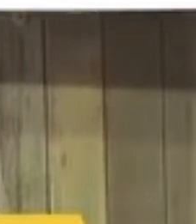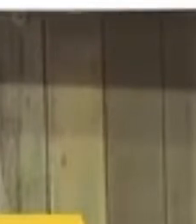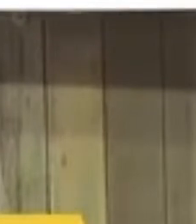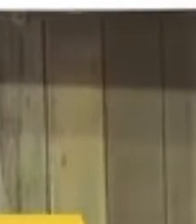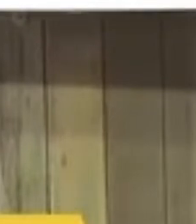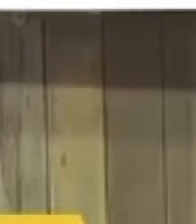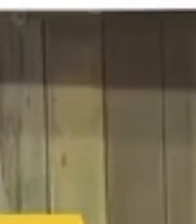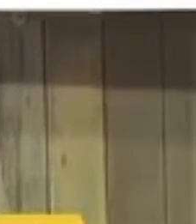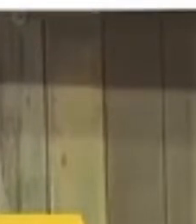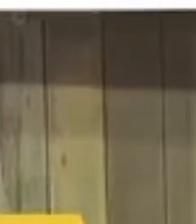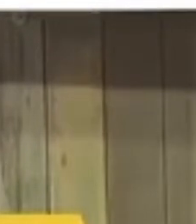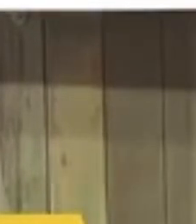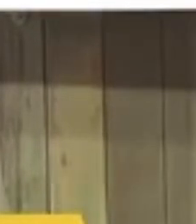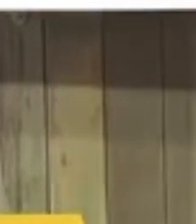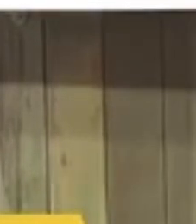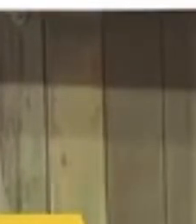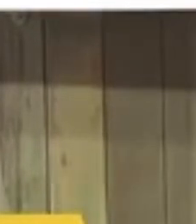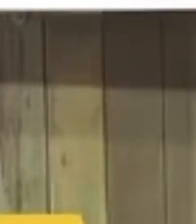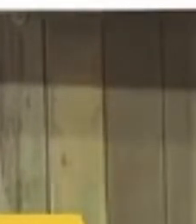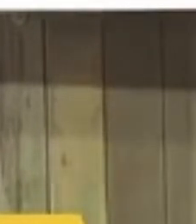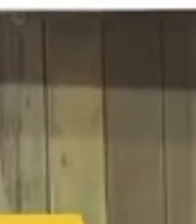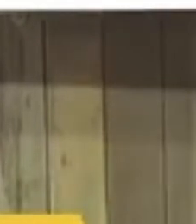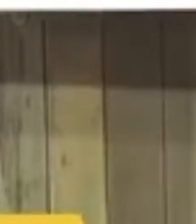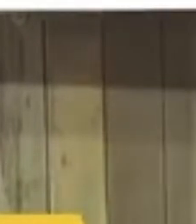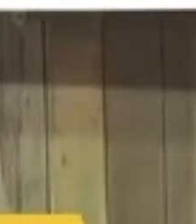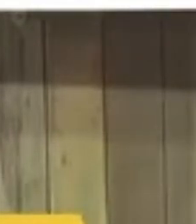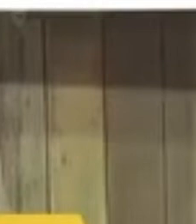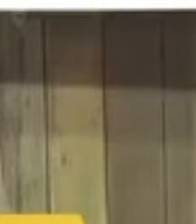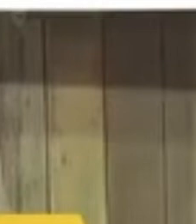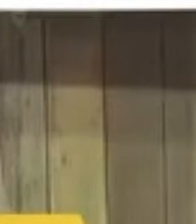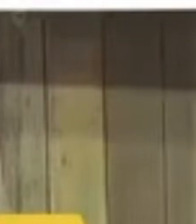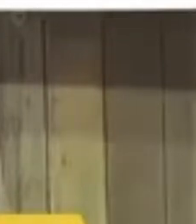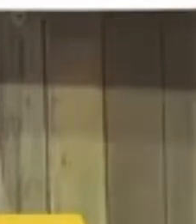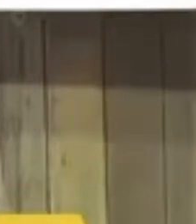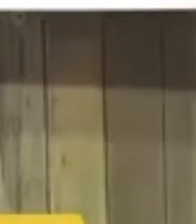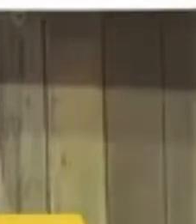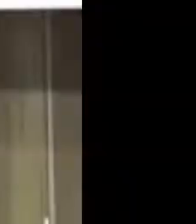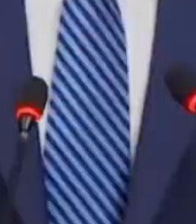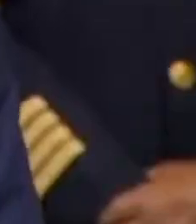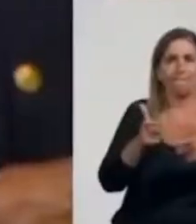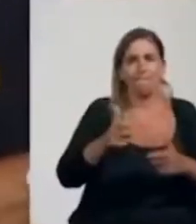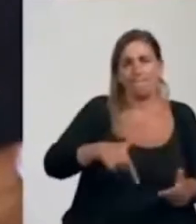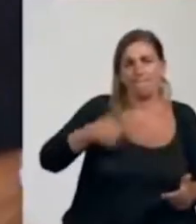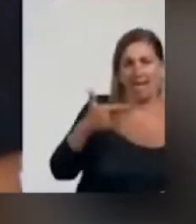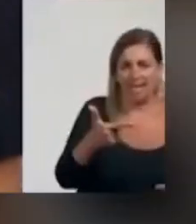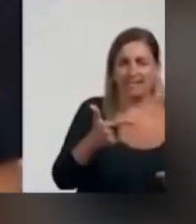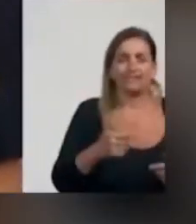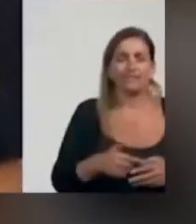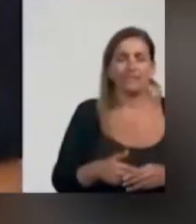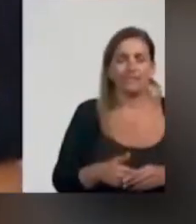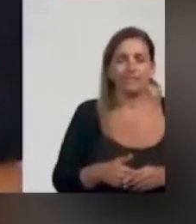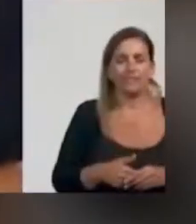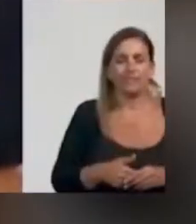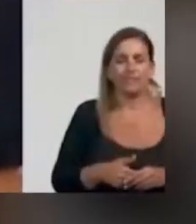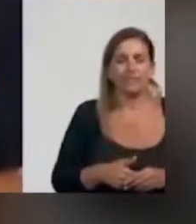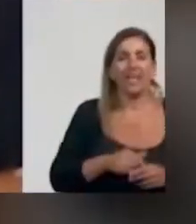barrios y en todas las distintas situaciones que tenemos, ¿verdad?, en toda la ciudad de Durazno y las localidades que mencionaba anteriormente.